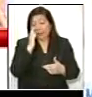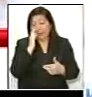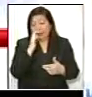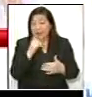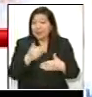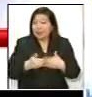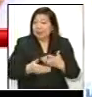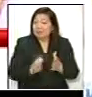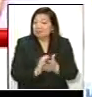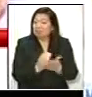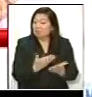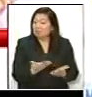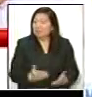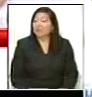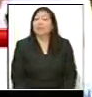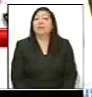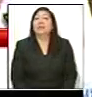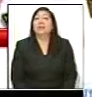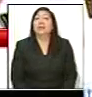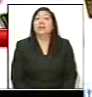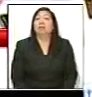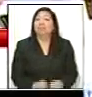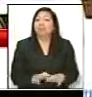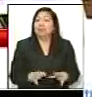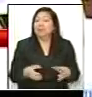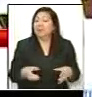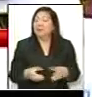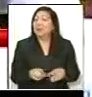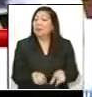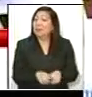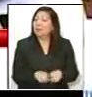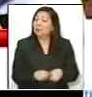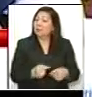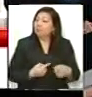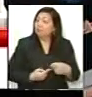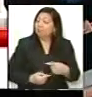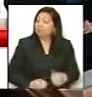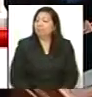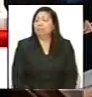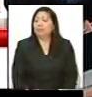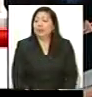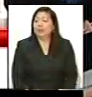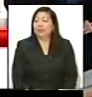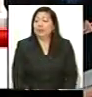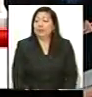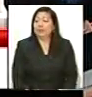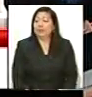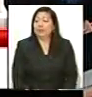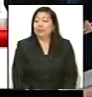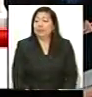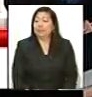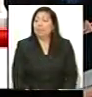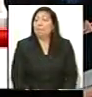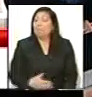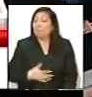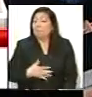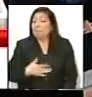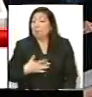interés que saludo mostramos con su asistencia masiva a esta comisión, también se traduzca en